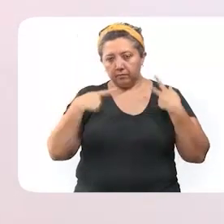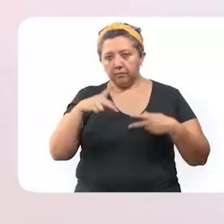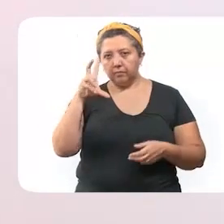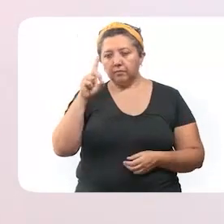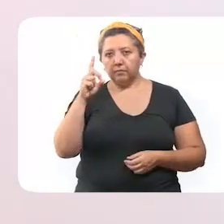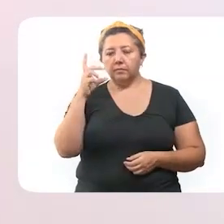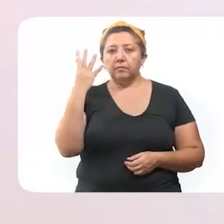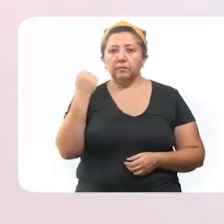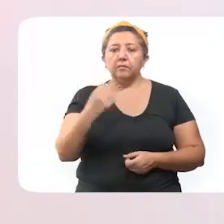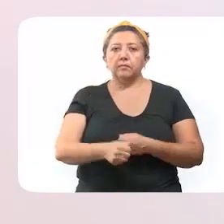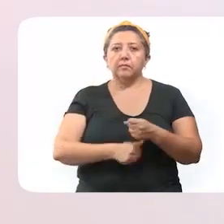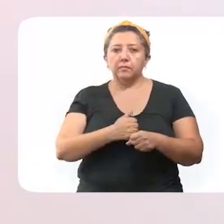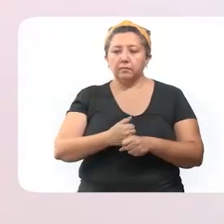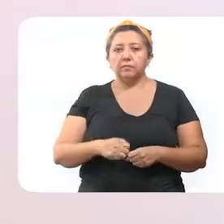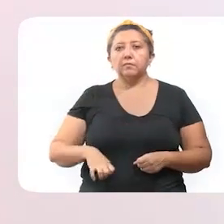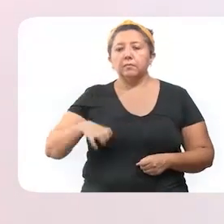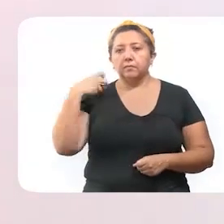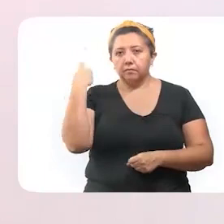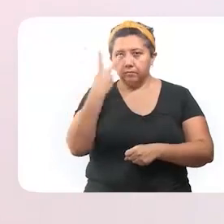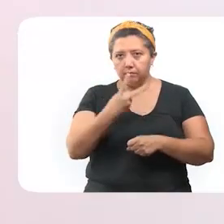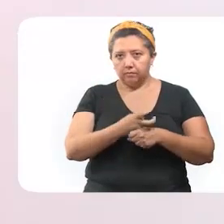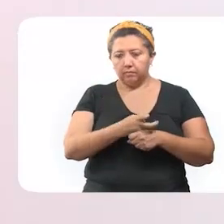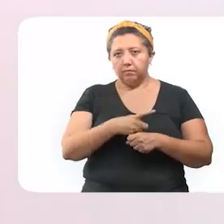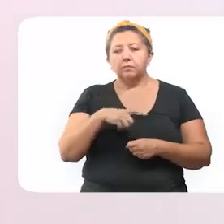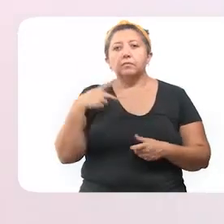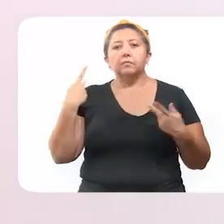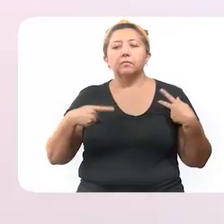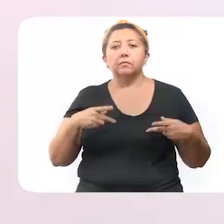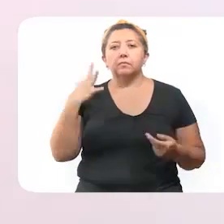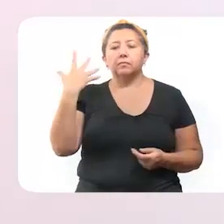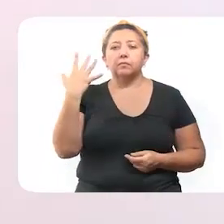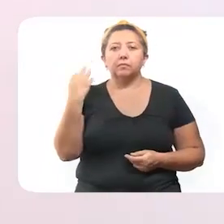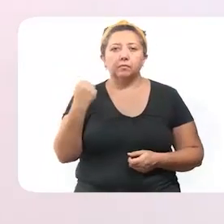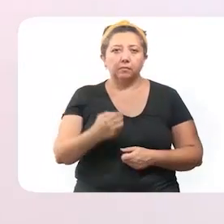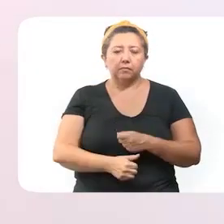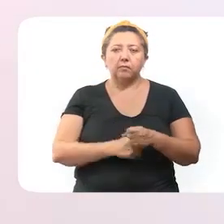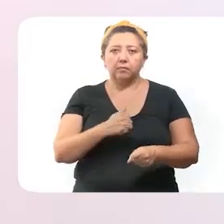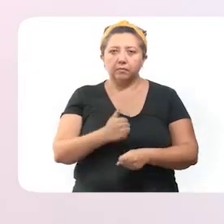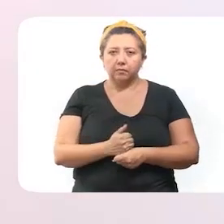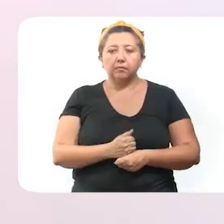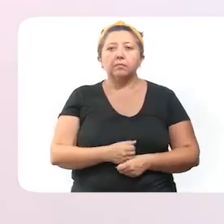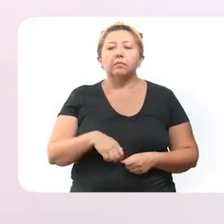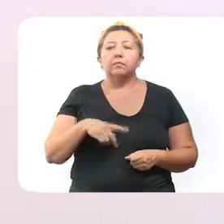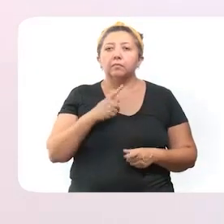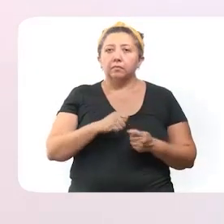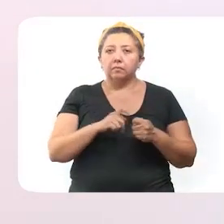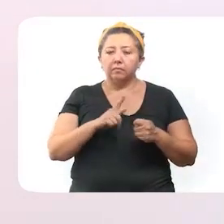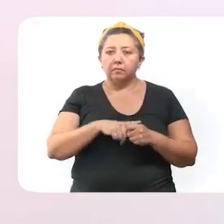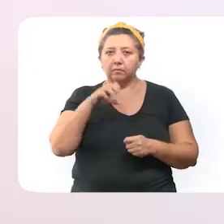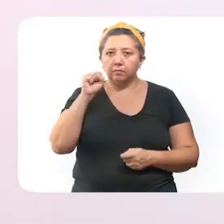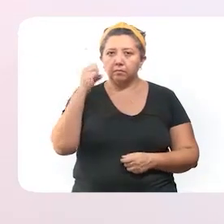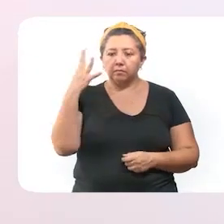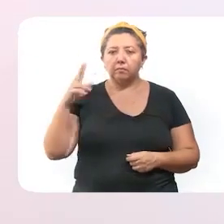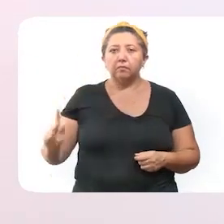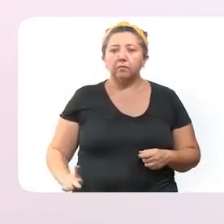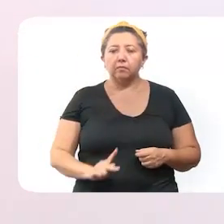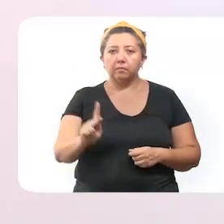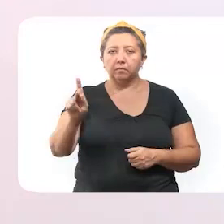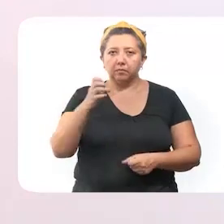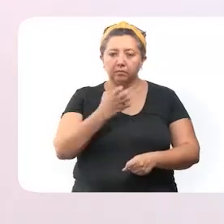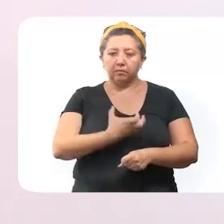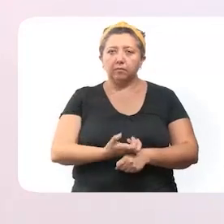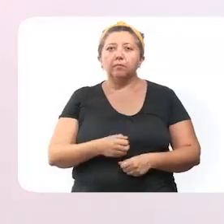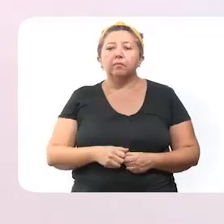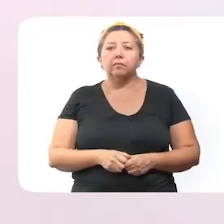personas de 30 a 39 años de edad y segunda dosis a la población de 50 a 59 años en un total de 64 municipios del